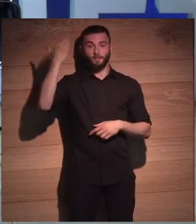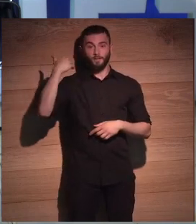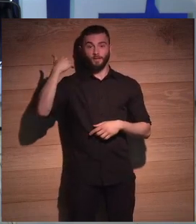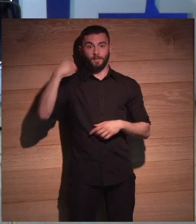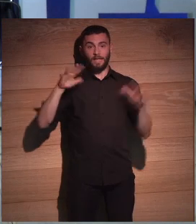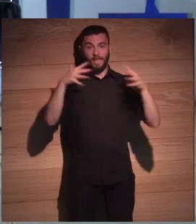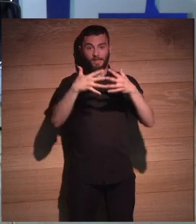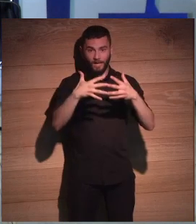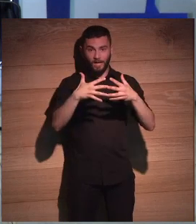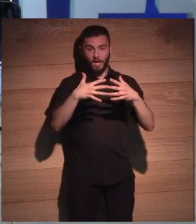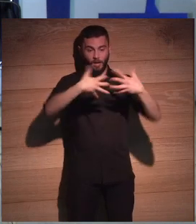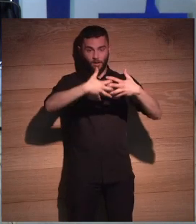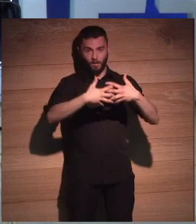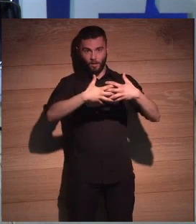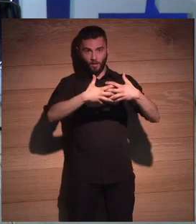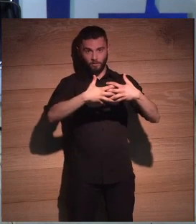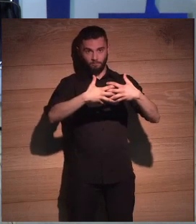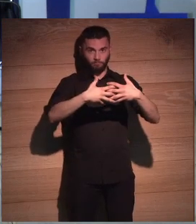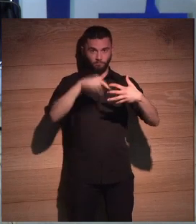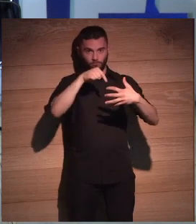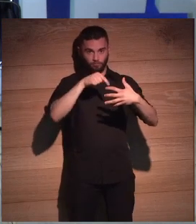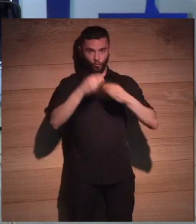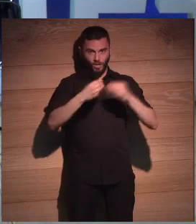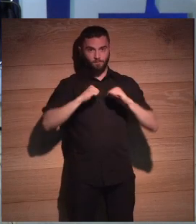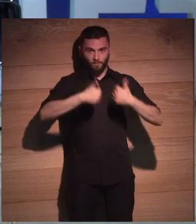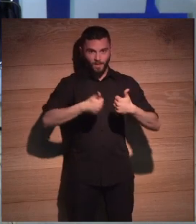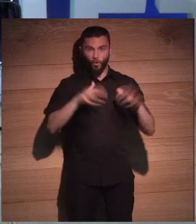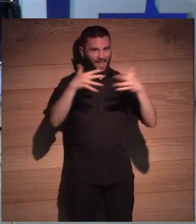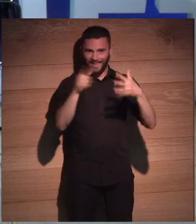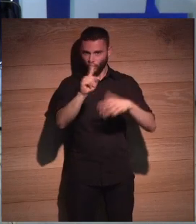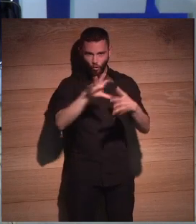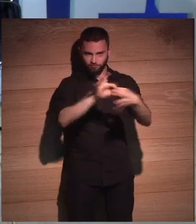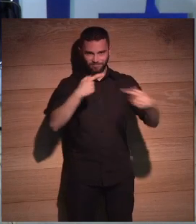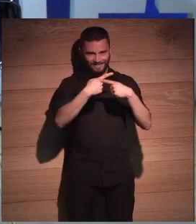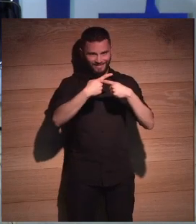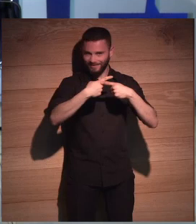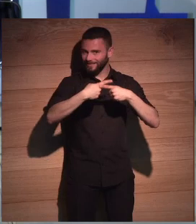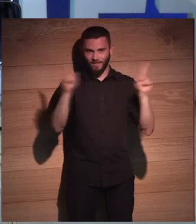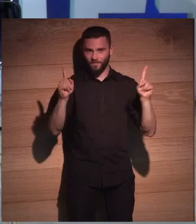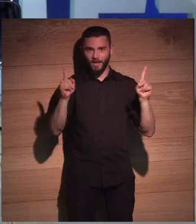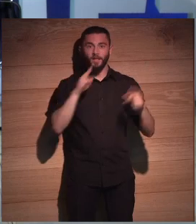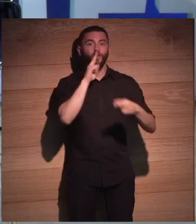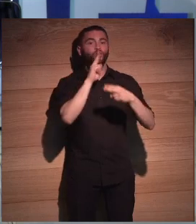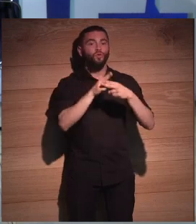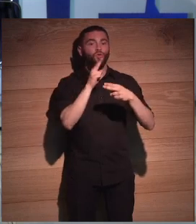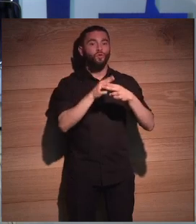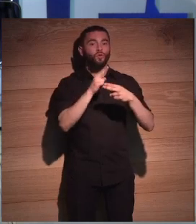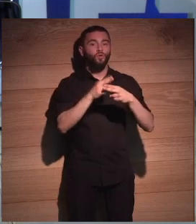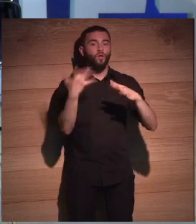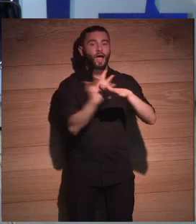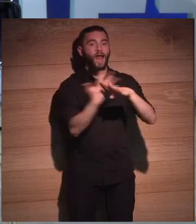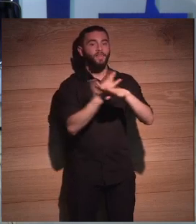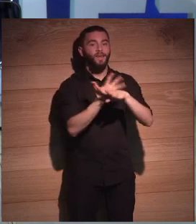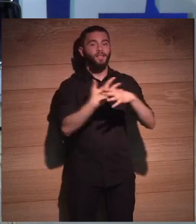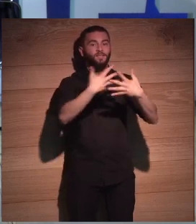empezamos a usar internet dentro de los aparatitos, no era internet. Era una cosa diferente que se llamaban los jardines